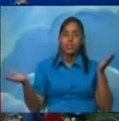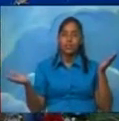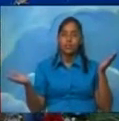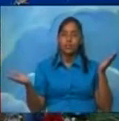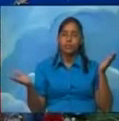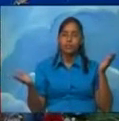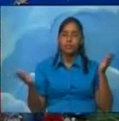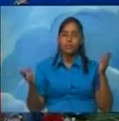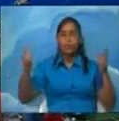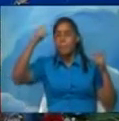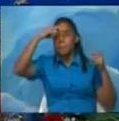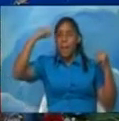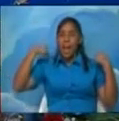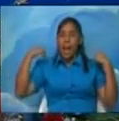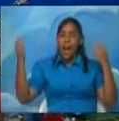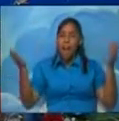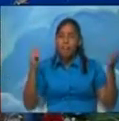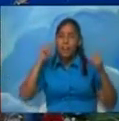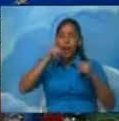Y sus obras que hizo en medio de Egipto.